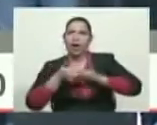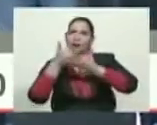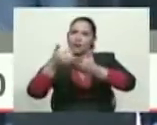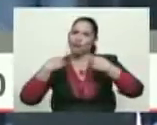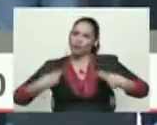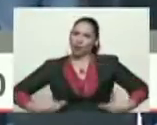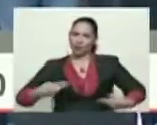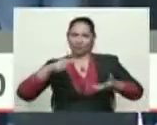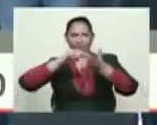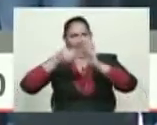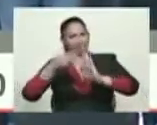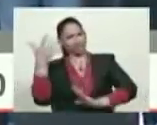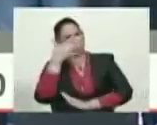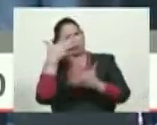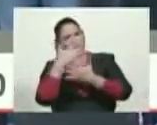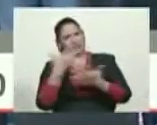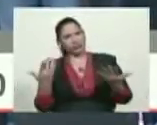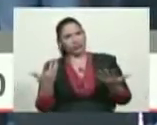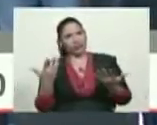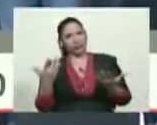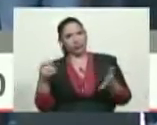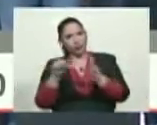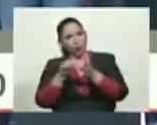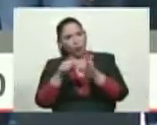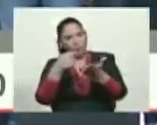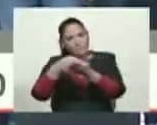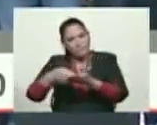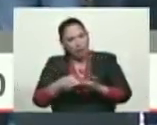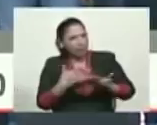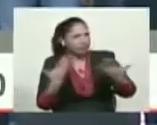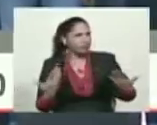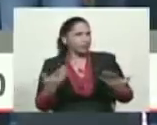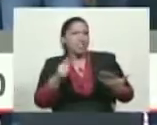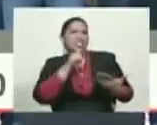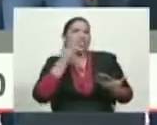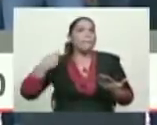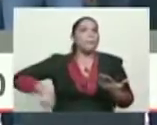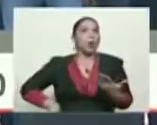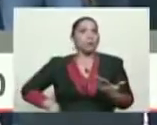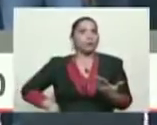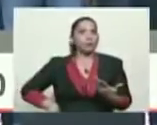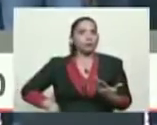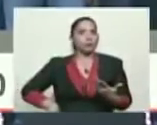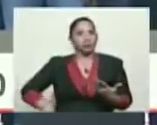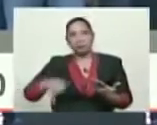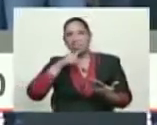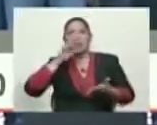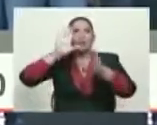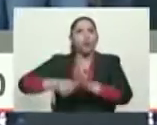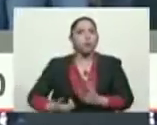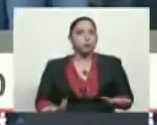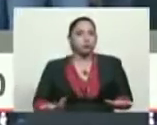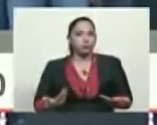humanitaria. ¿Y dónde está el resto? ¿Quién se lo embolsilla? ¿Quién se lo roba?